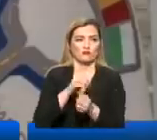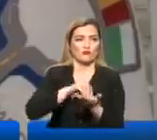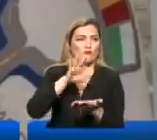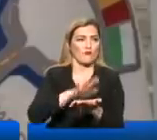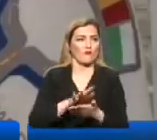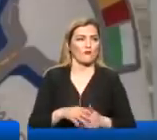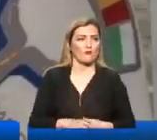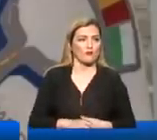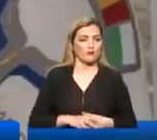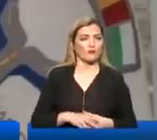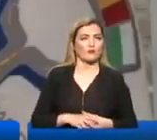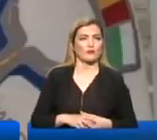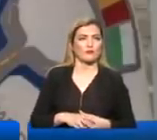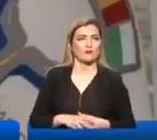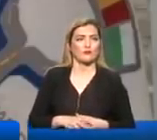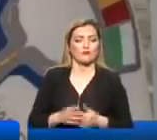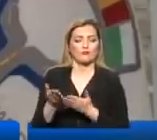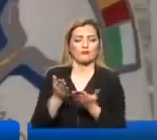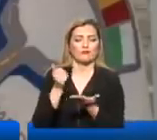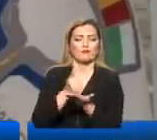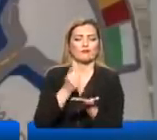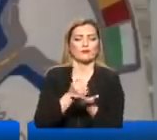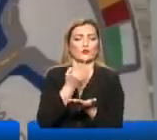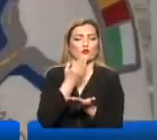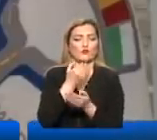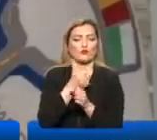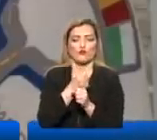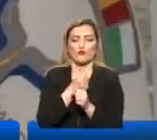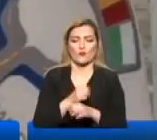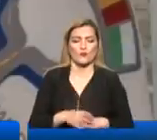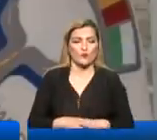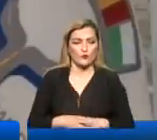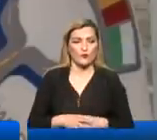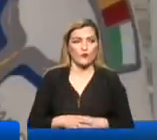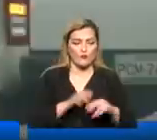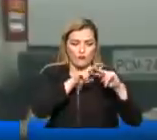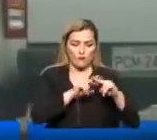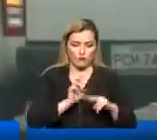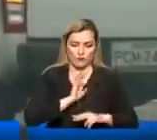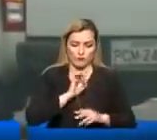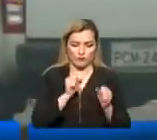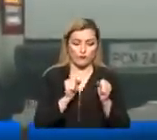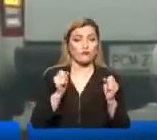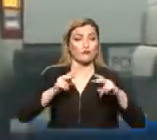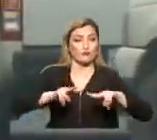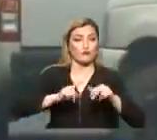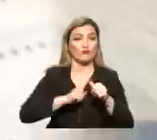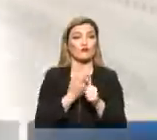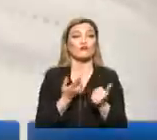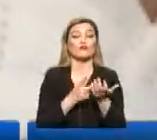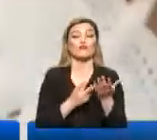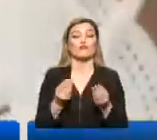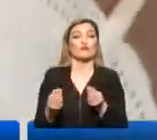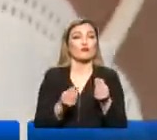para que el servicio de matriculación se lo haga con seguridad y la revisión técnica vehicular también. Entre las principales